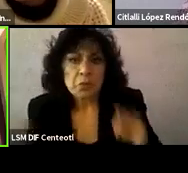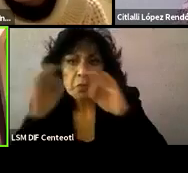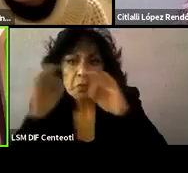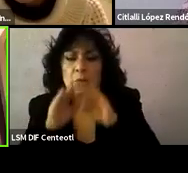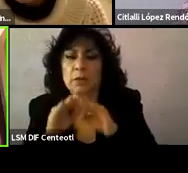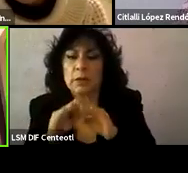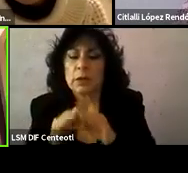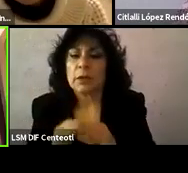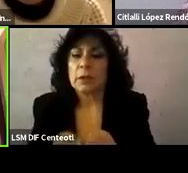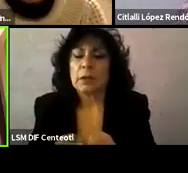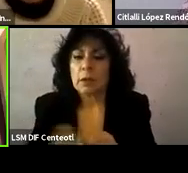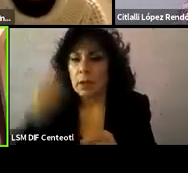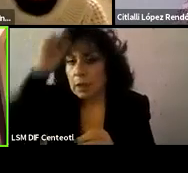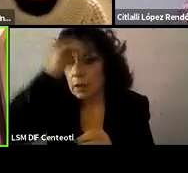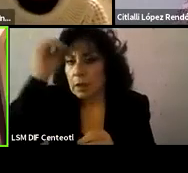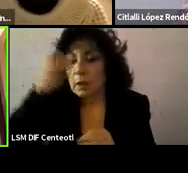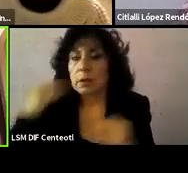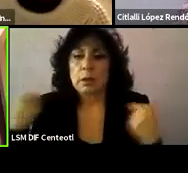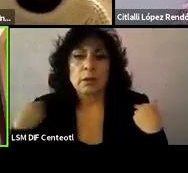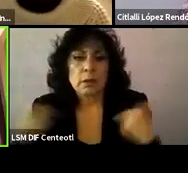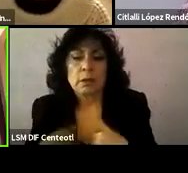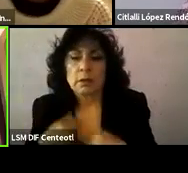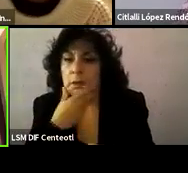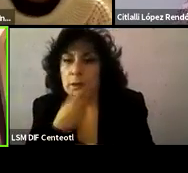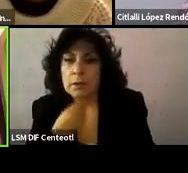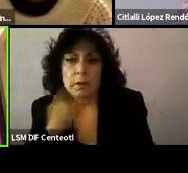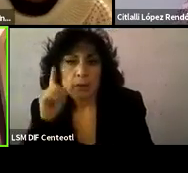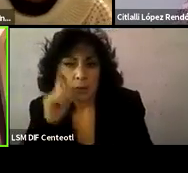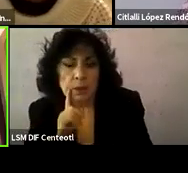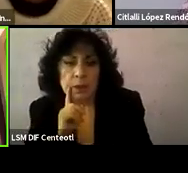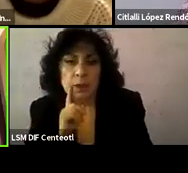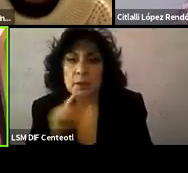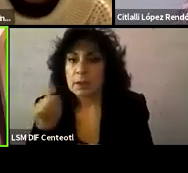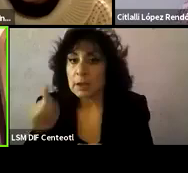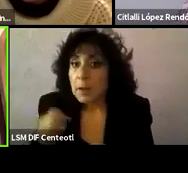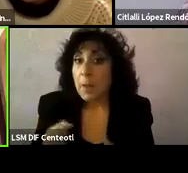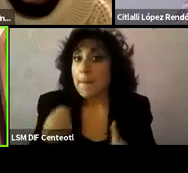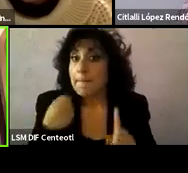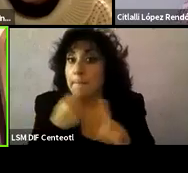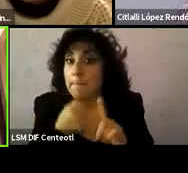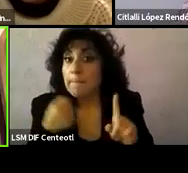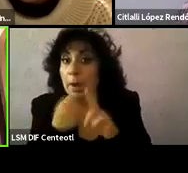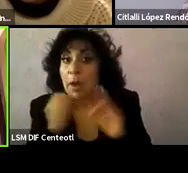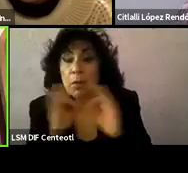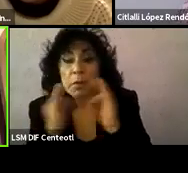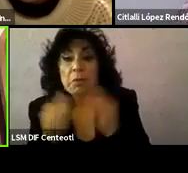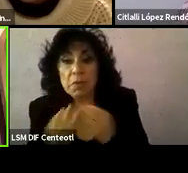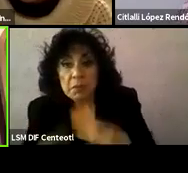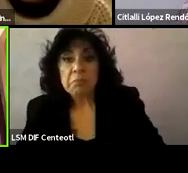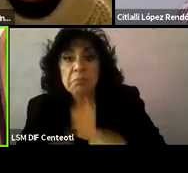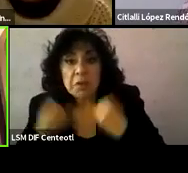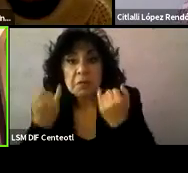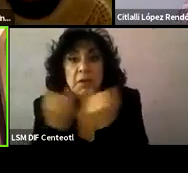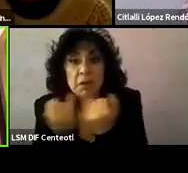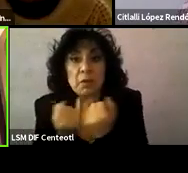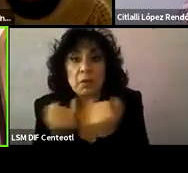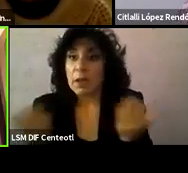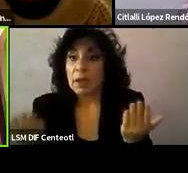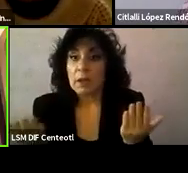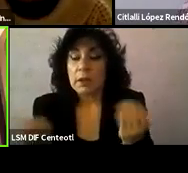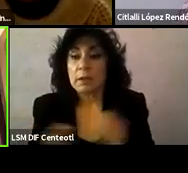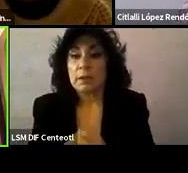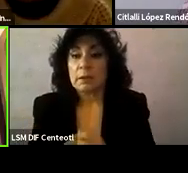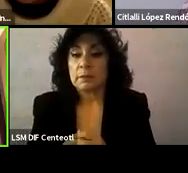violencia y ellos también en su espacio del CTE, el Consejo Técnico Escolar, que se reúne cada mes, o ahora creo que es muy